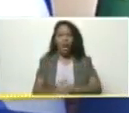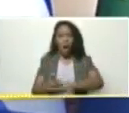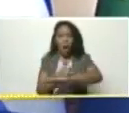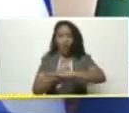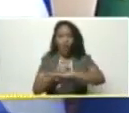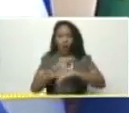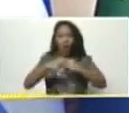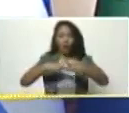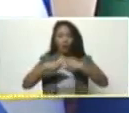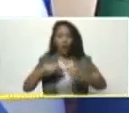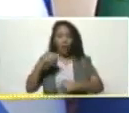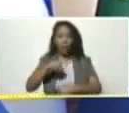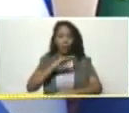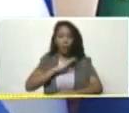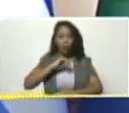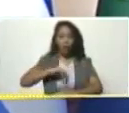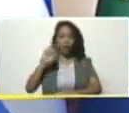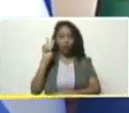revolucionario de Venezuela.